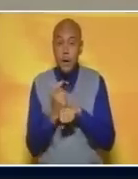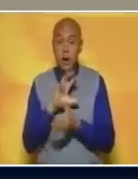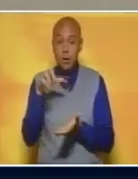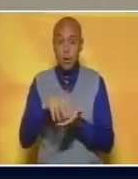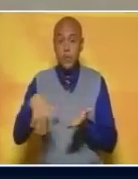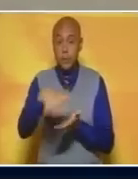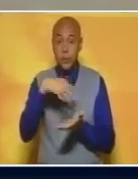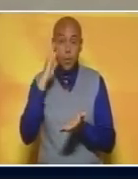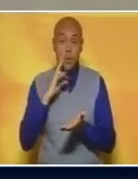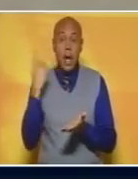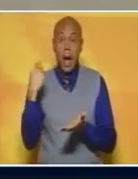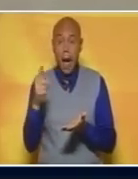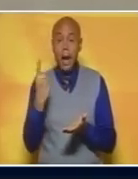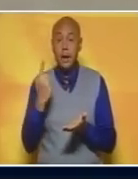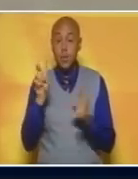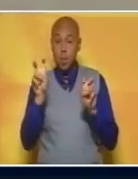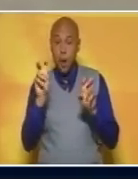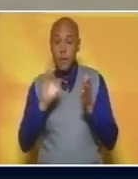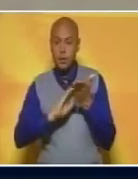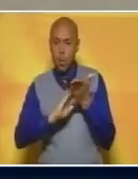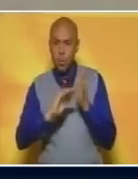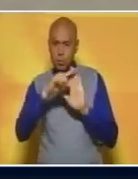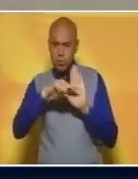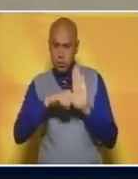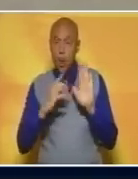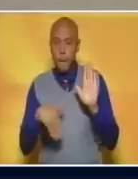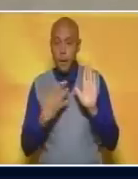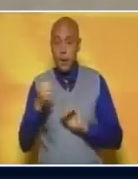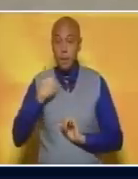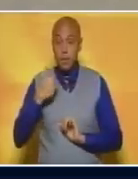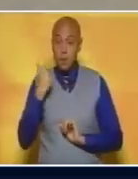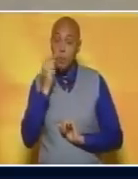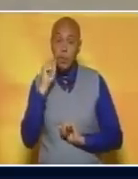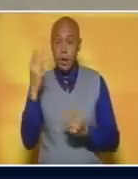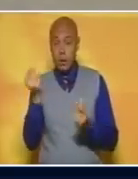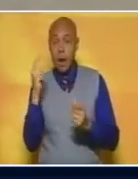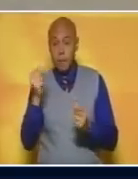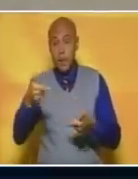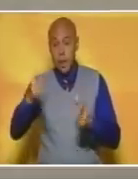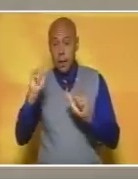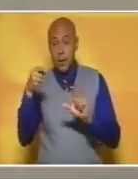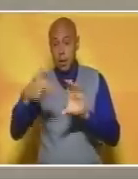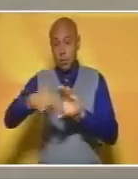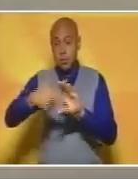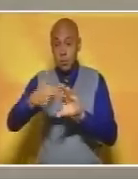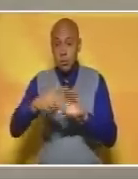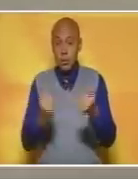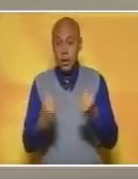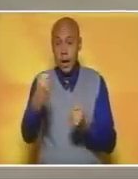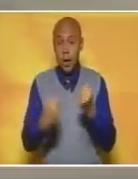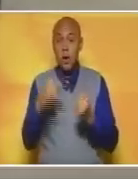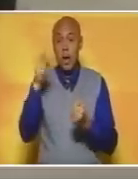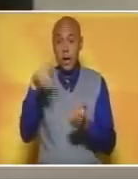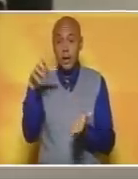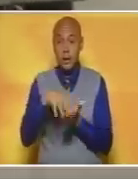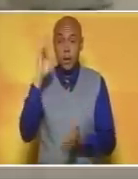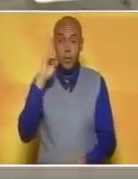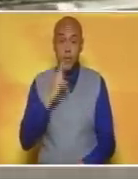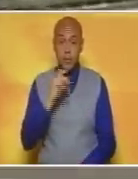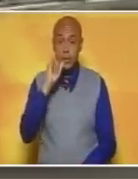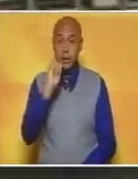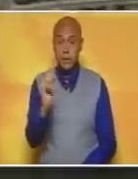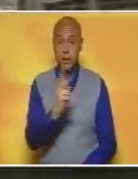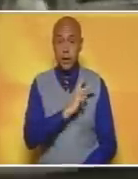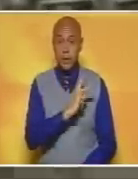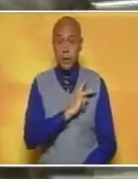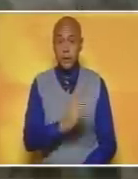estarán implementando nuevas medidas que beneficiarán a los usuarios a la hora de surtir sus vehículos de combustible. Desde el estado Bolívar, Anderson